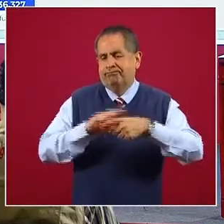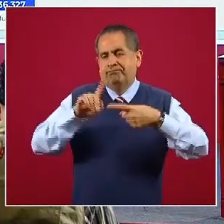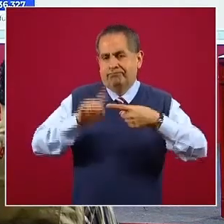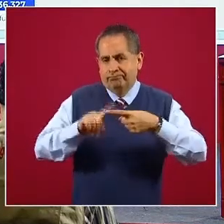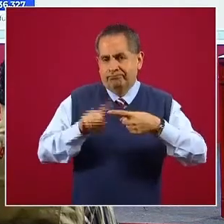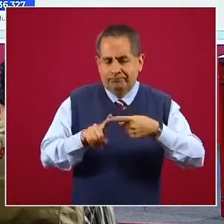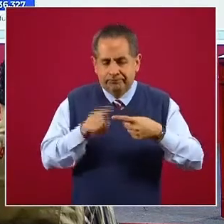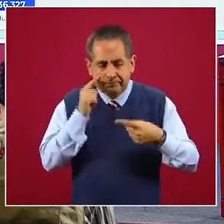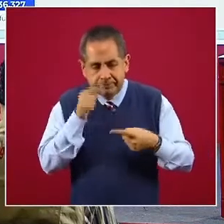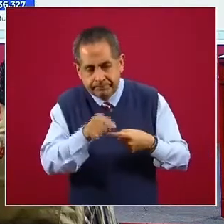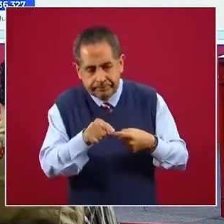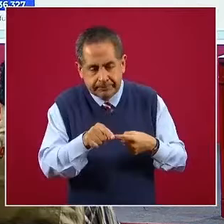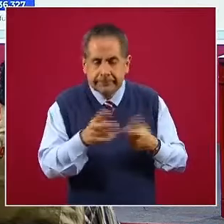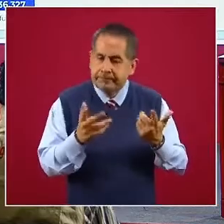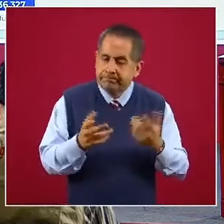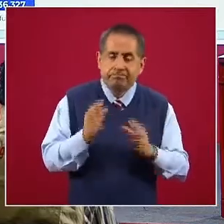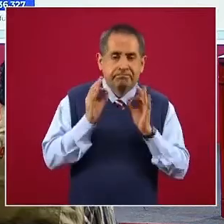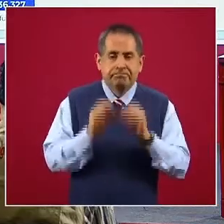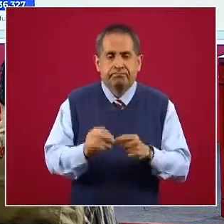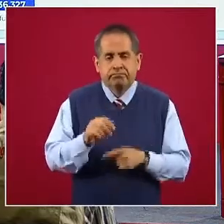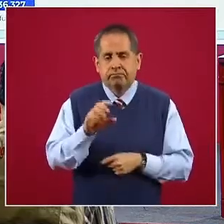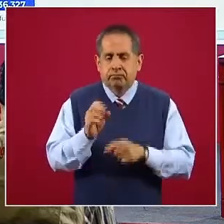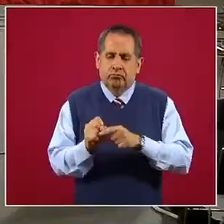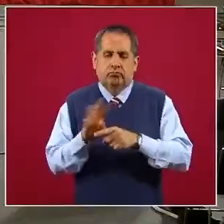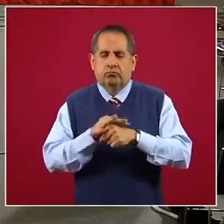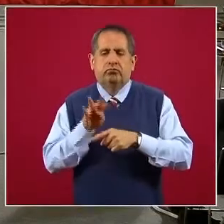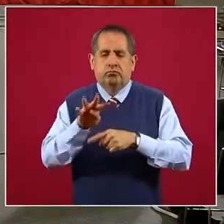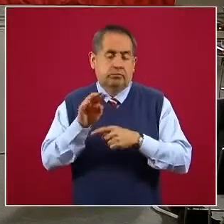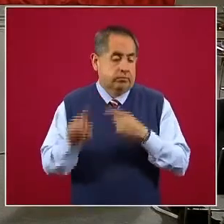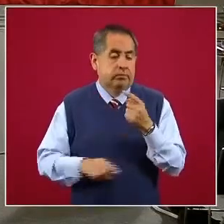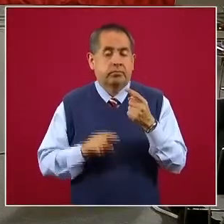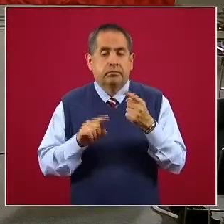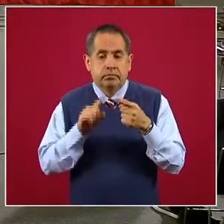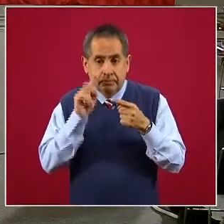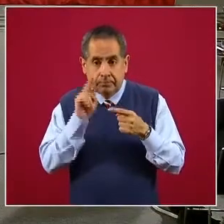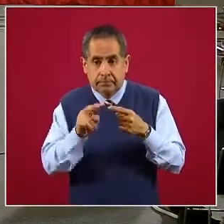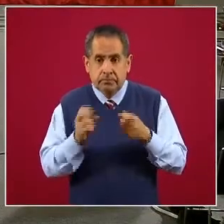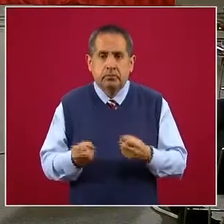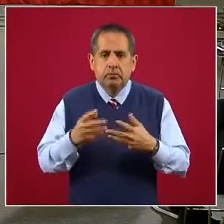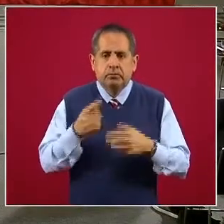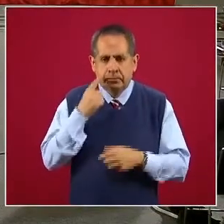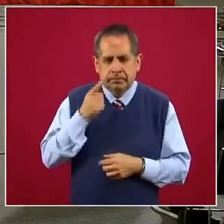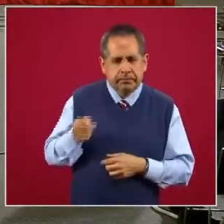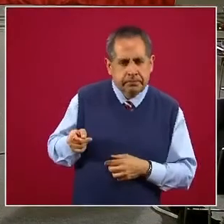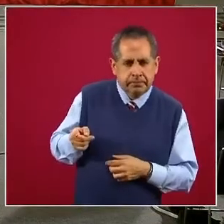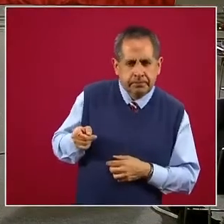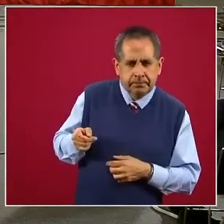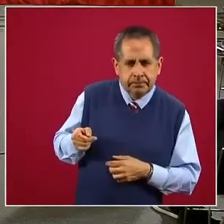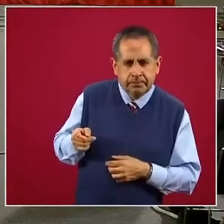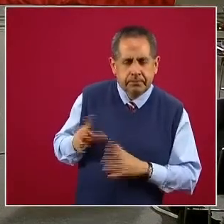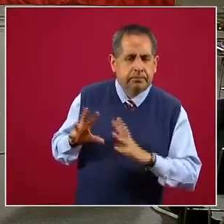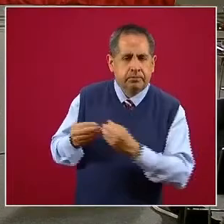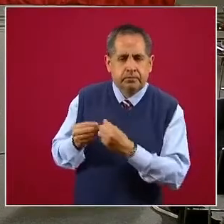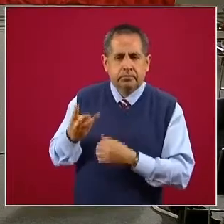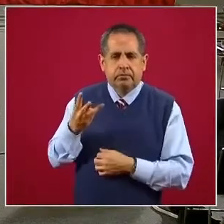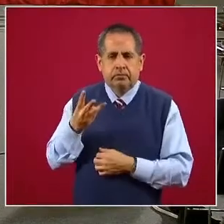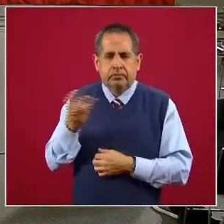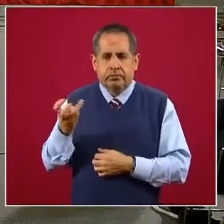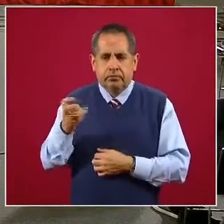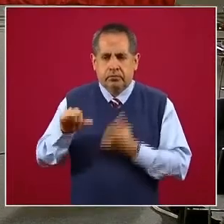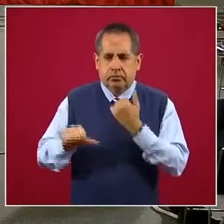de SARS-CoV-2, por lo tanto se confirmaron para COVID-19, y las vemos aquí representadas el número acumulado,